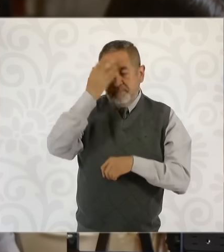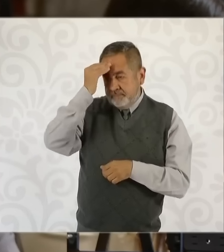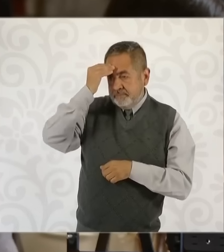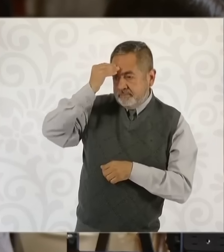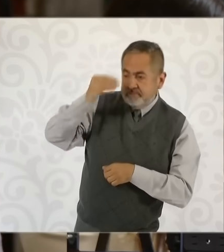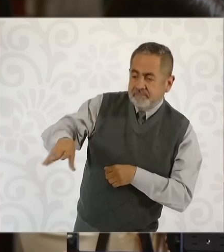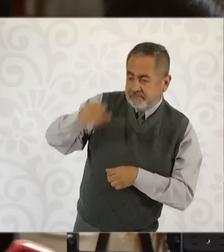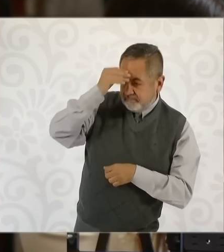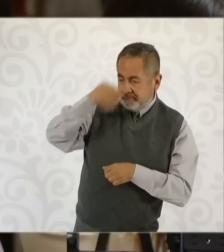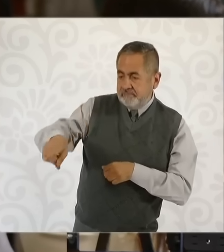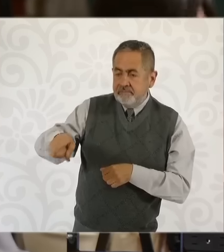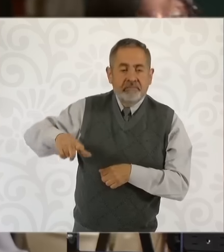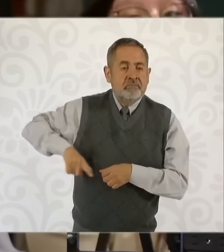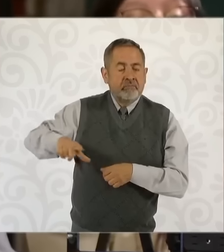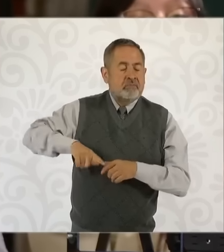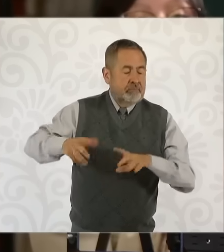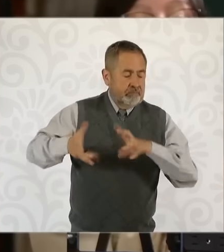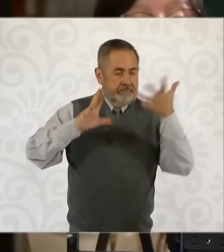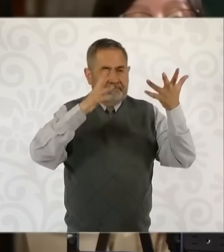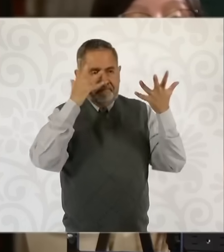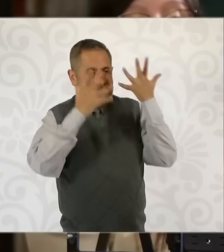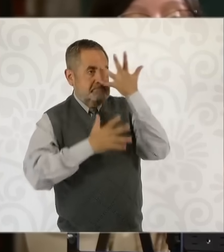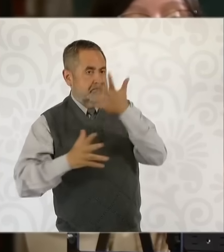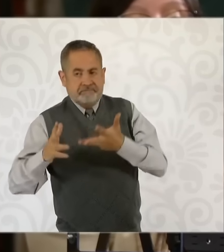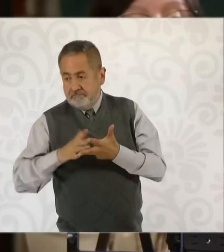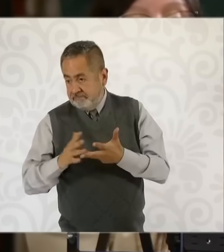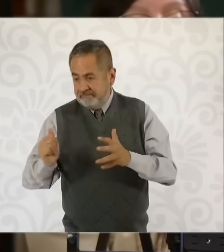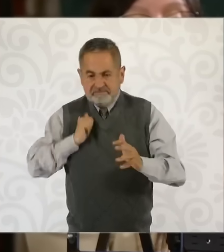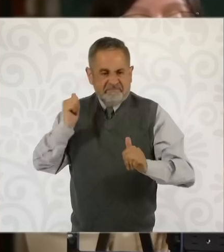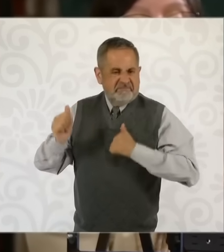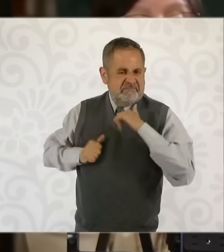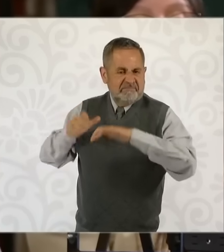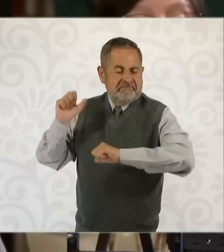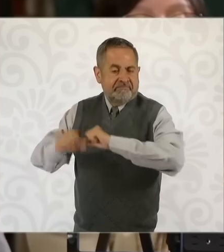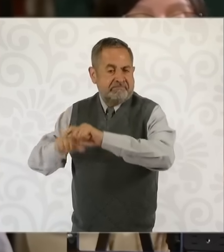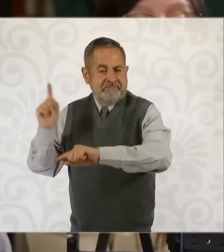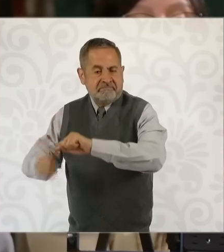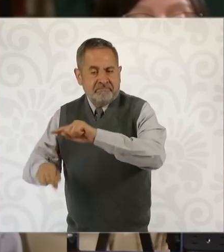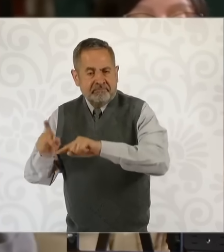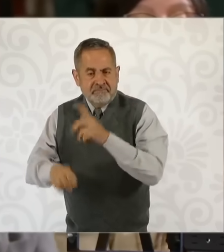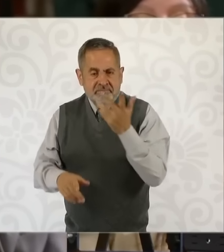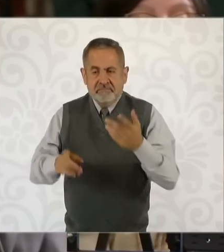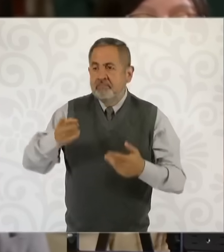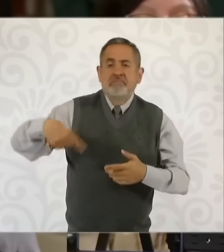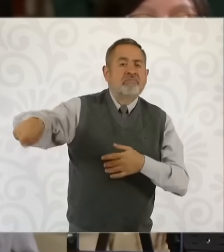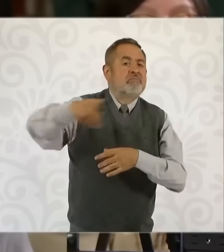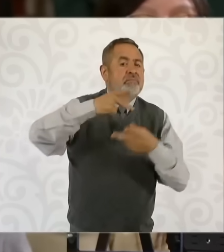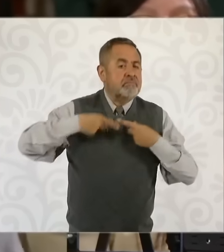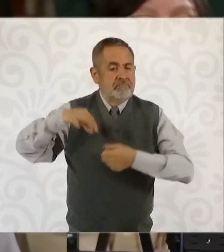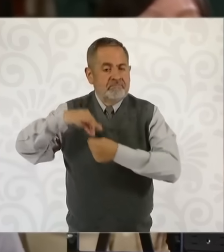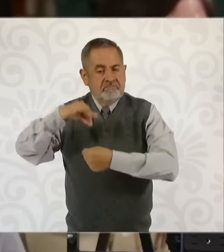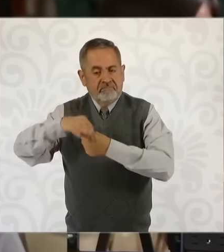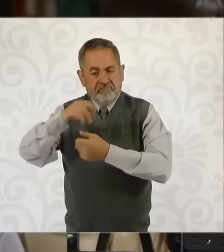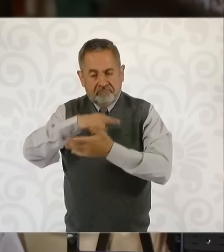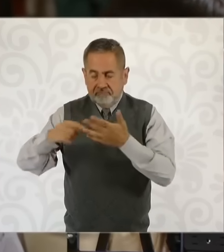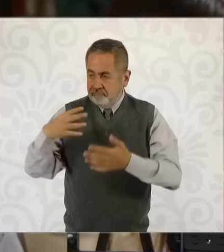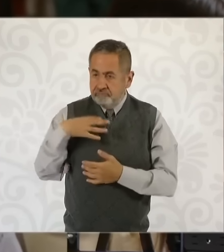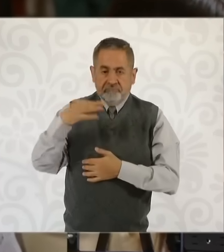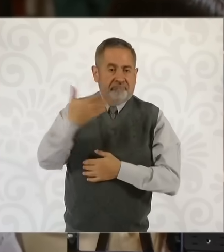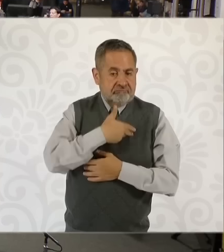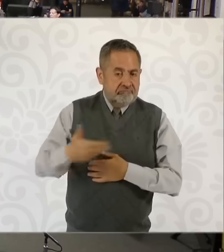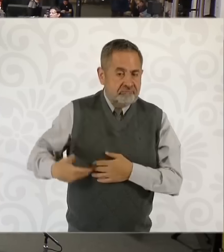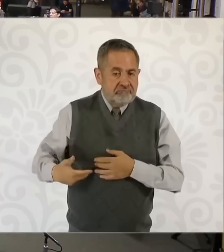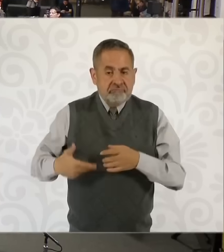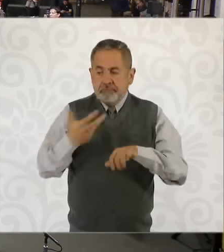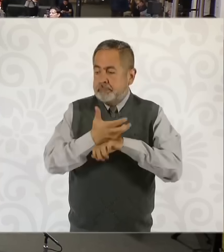también para debilitar gobiernos, sobre todo aquellos que son electos democráticamente, pero que tienen una